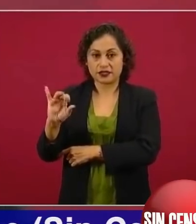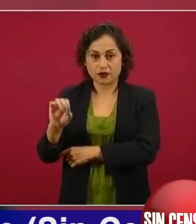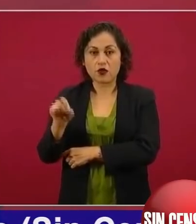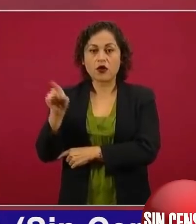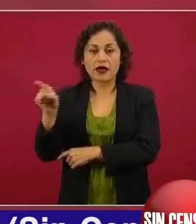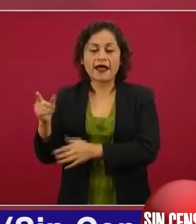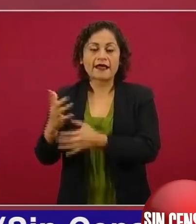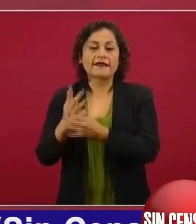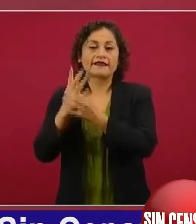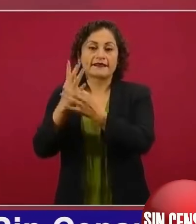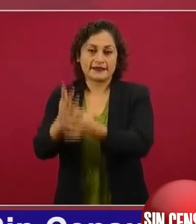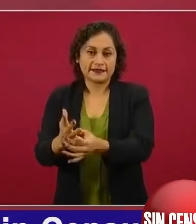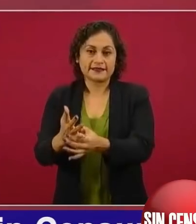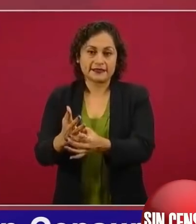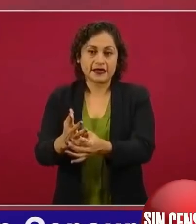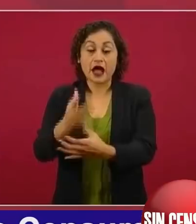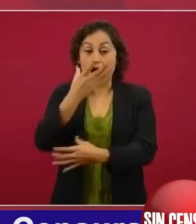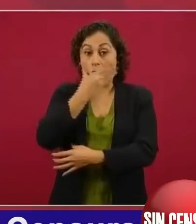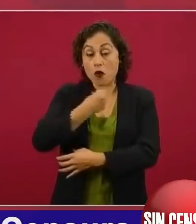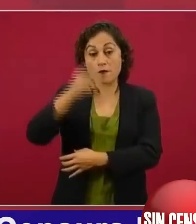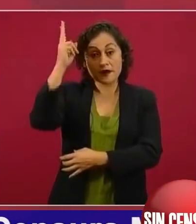había quedado doña Porfiria,